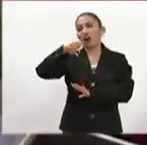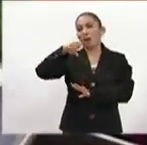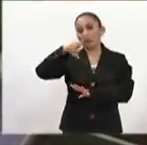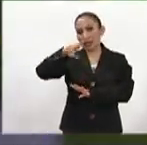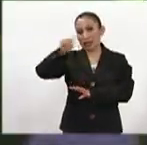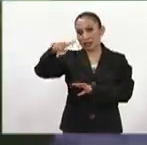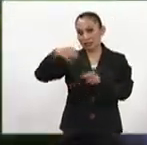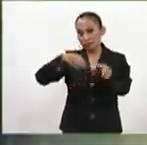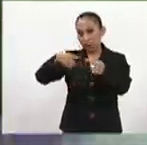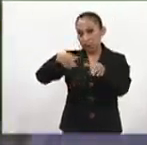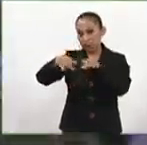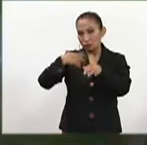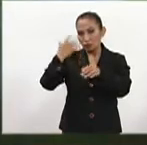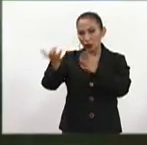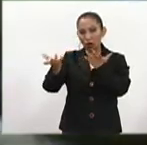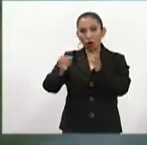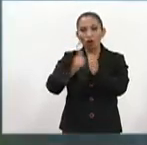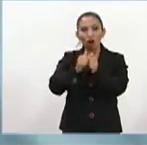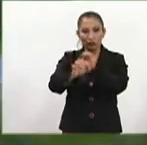este comercio electrónico,